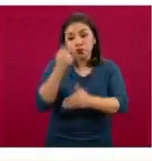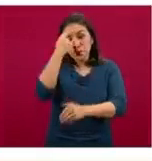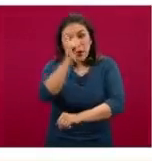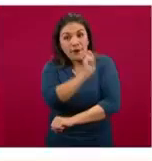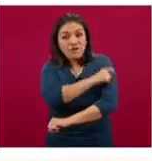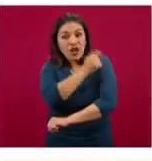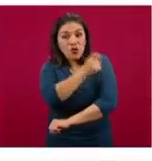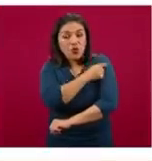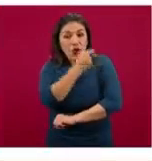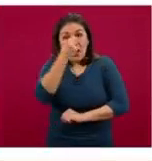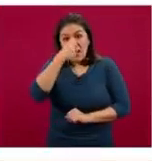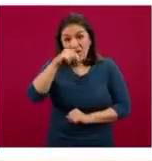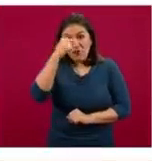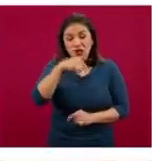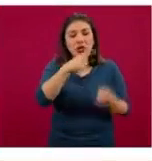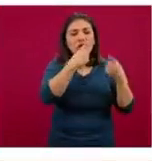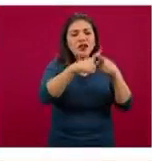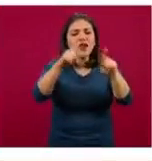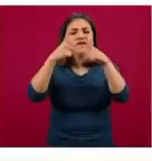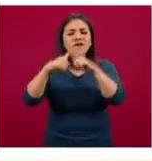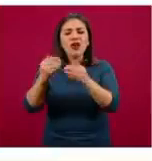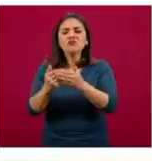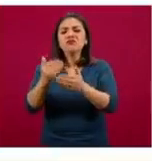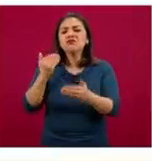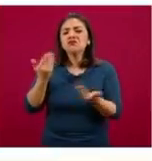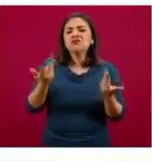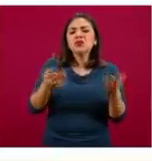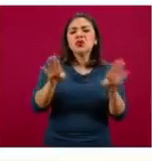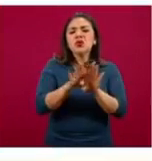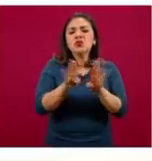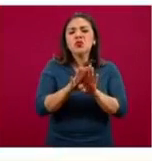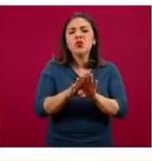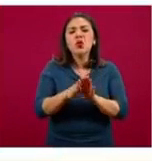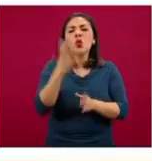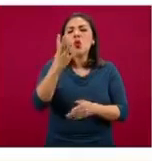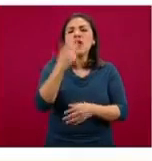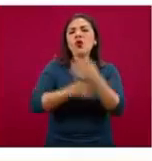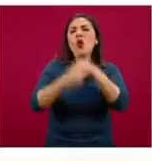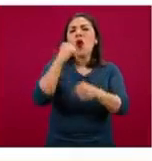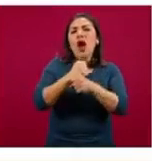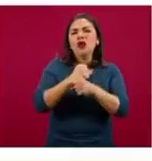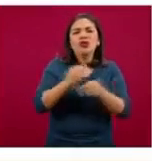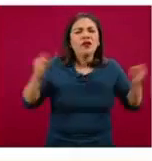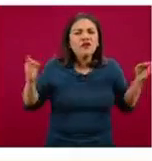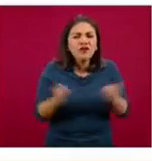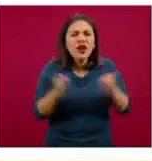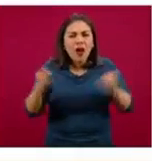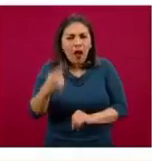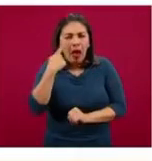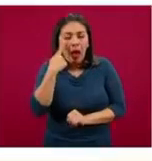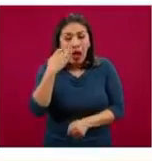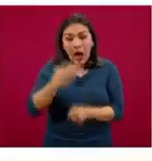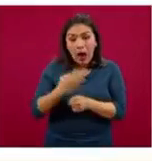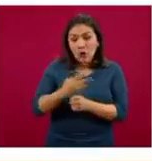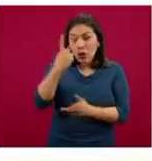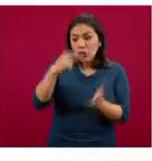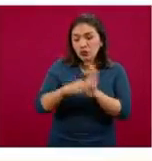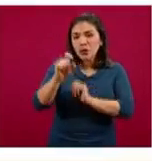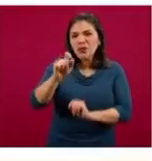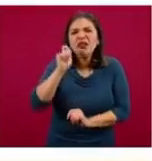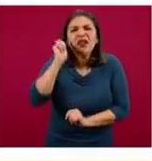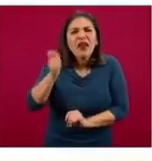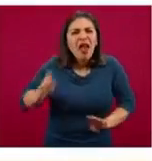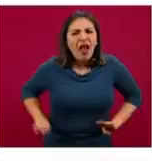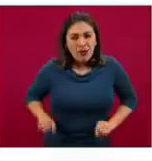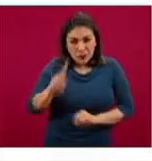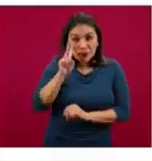contra influenza en las diferentes, o al menos las últimas 4 temporadas invernales, cómo vamos en la temporada actual. Como